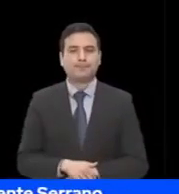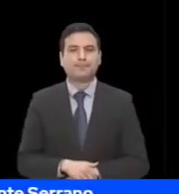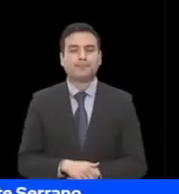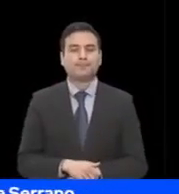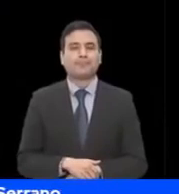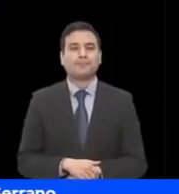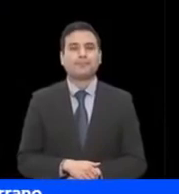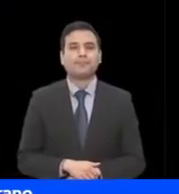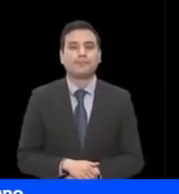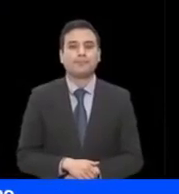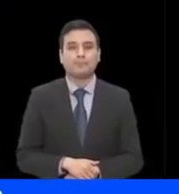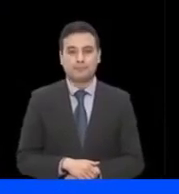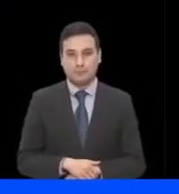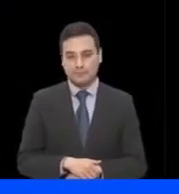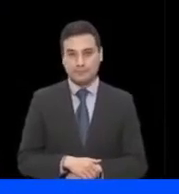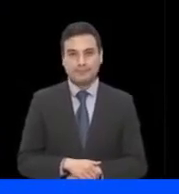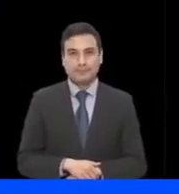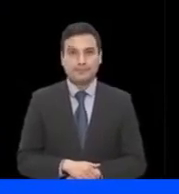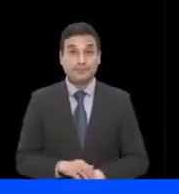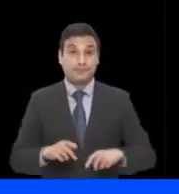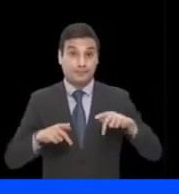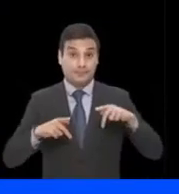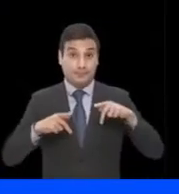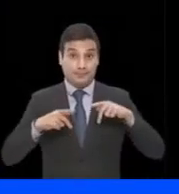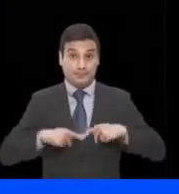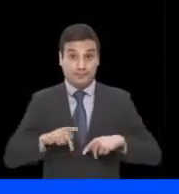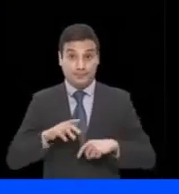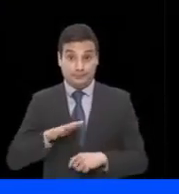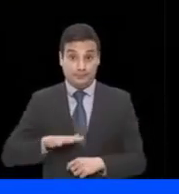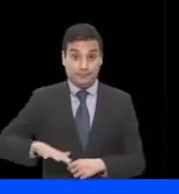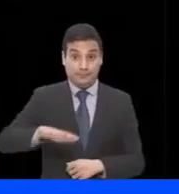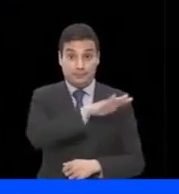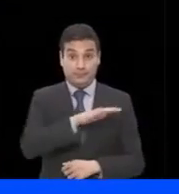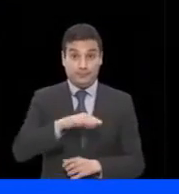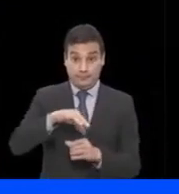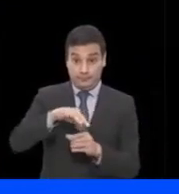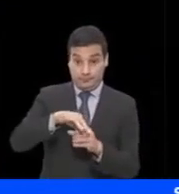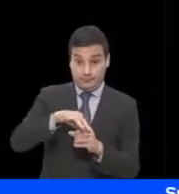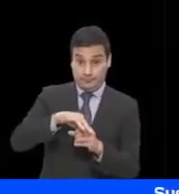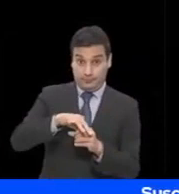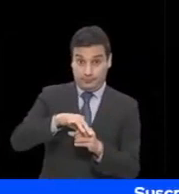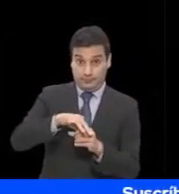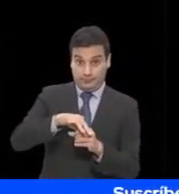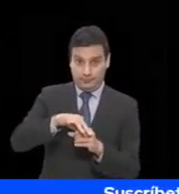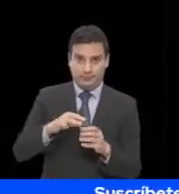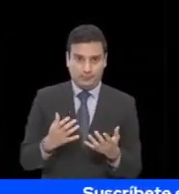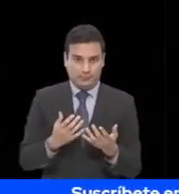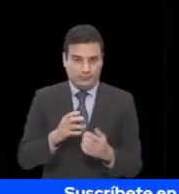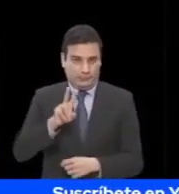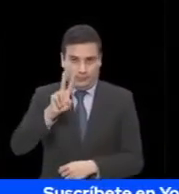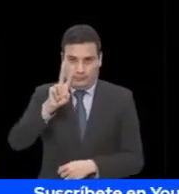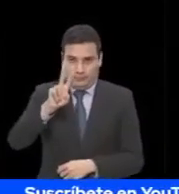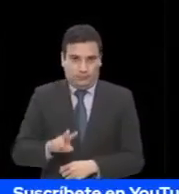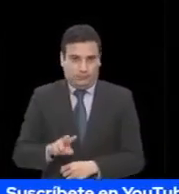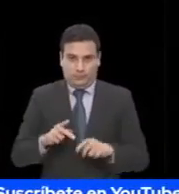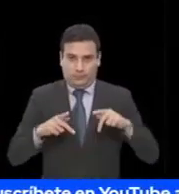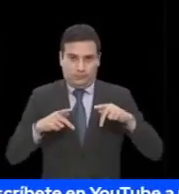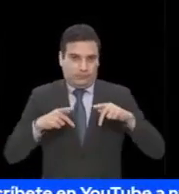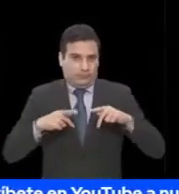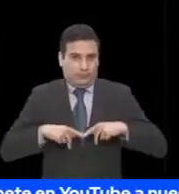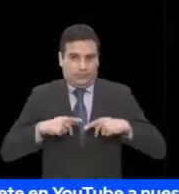Estamos hablando que el voto ciudadano, que es la fuente del poder en nuestro país, porque somos un